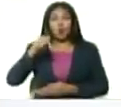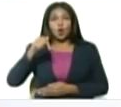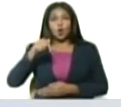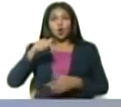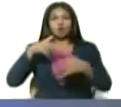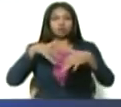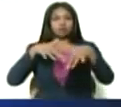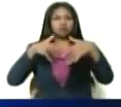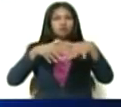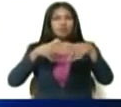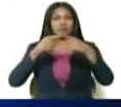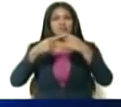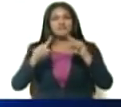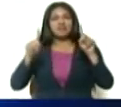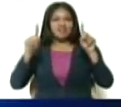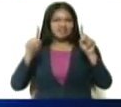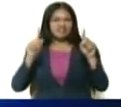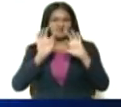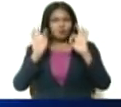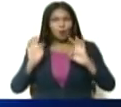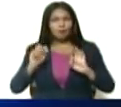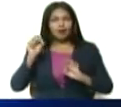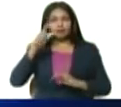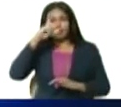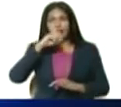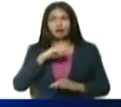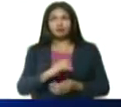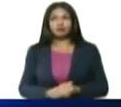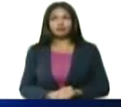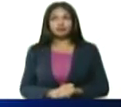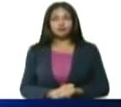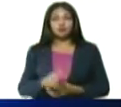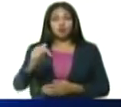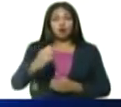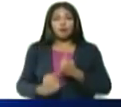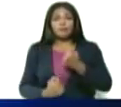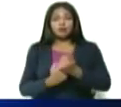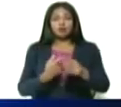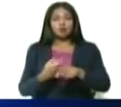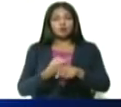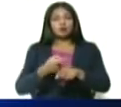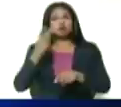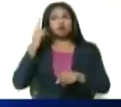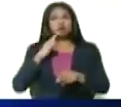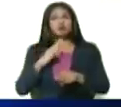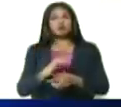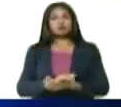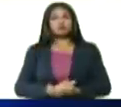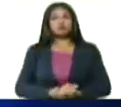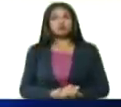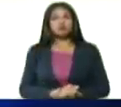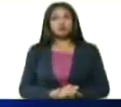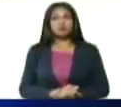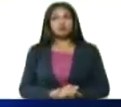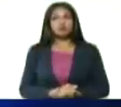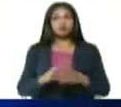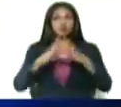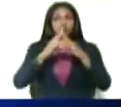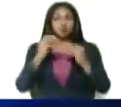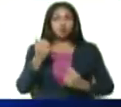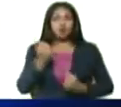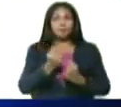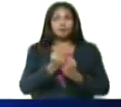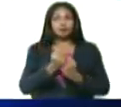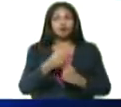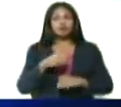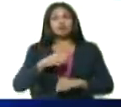atípica por los tiempos de coronavirus. Hoy salió apoyado por el gobierno bolivariano, con todo el respaldo de la